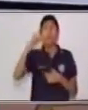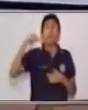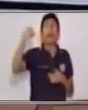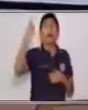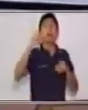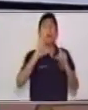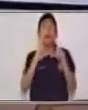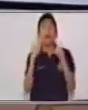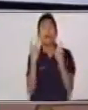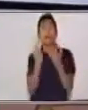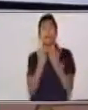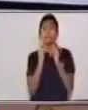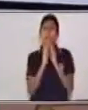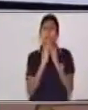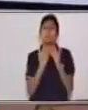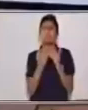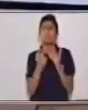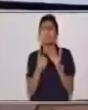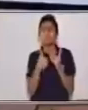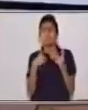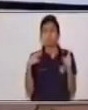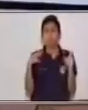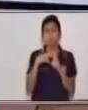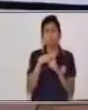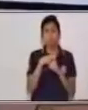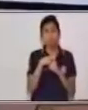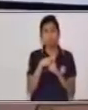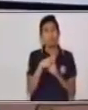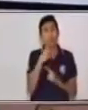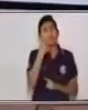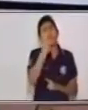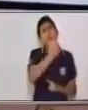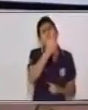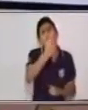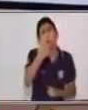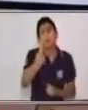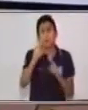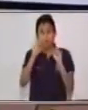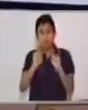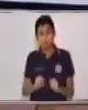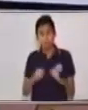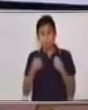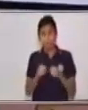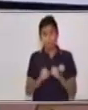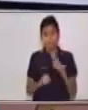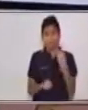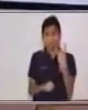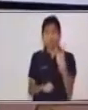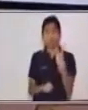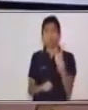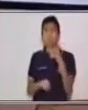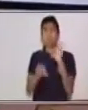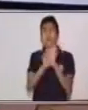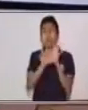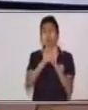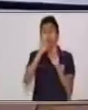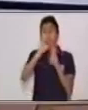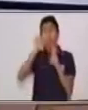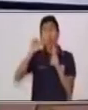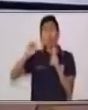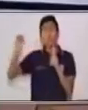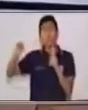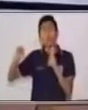clase, les dejo el siguiente reto. Que cada uno de ustedes realice 3 ejemplos de oración